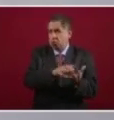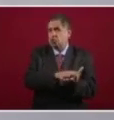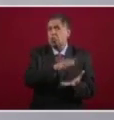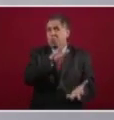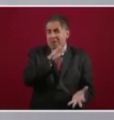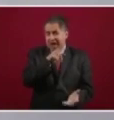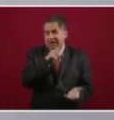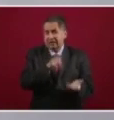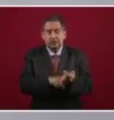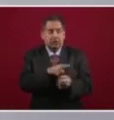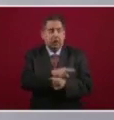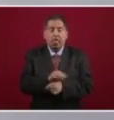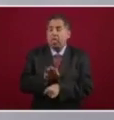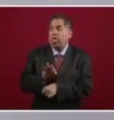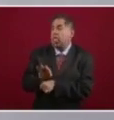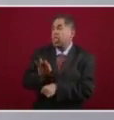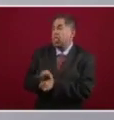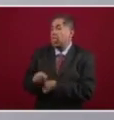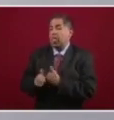lo que ha tapado,